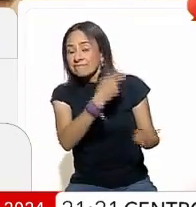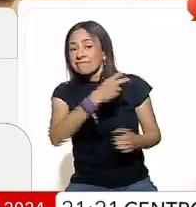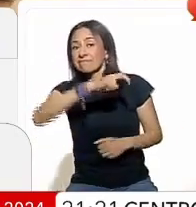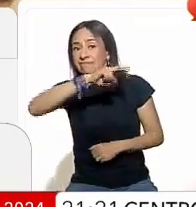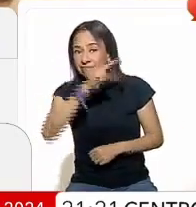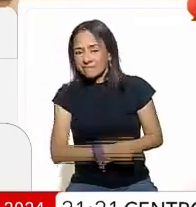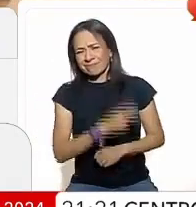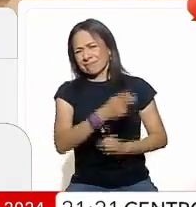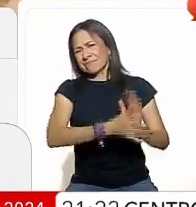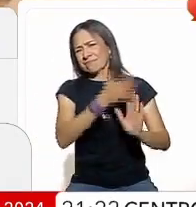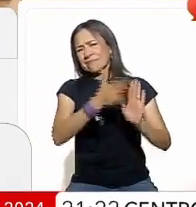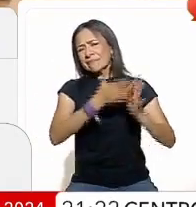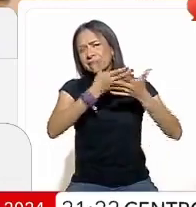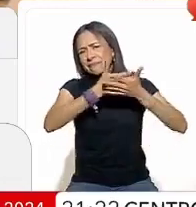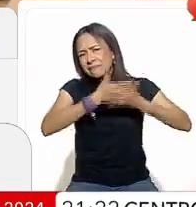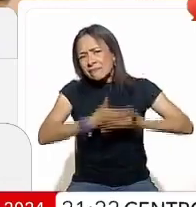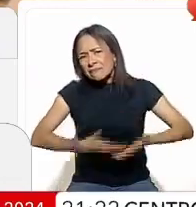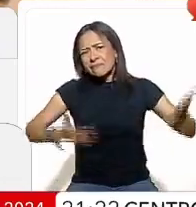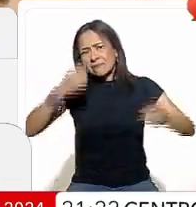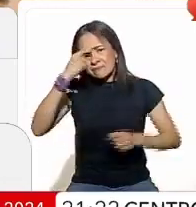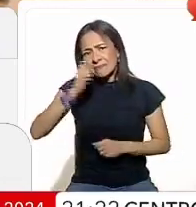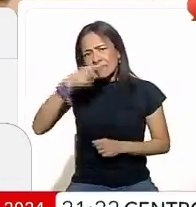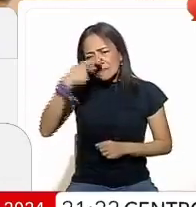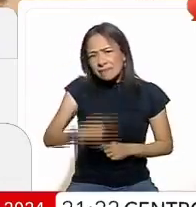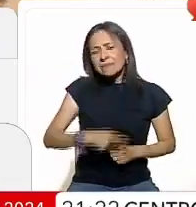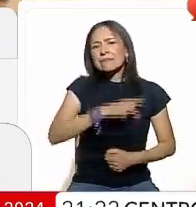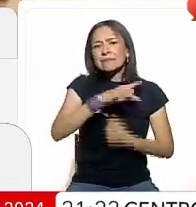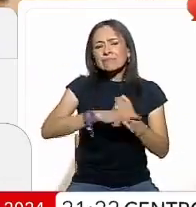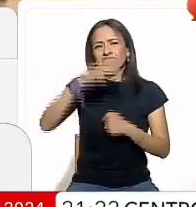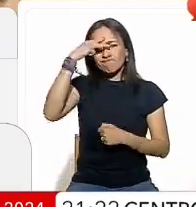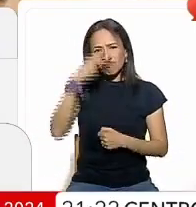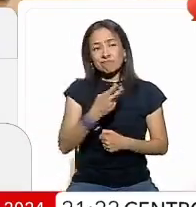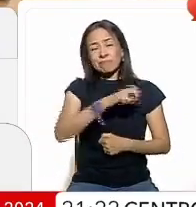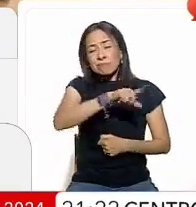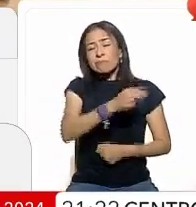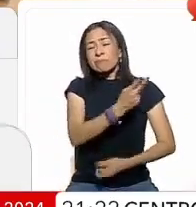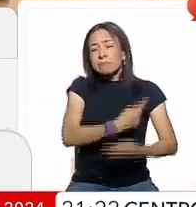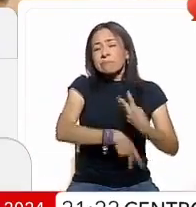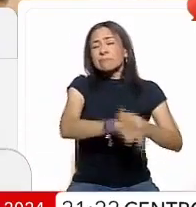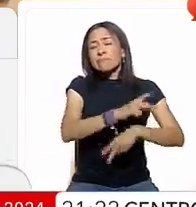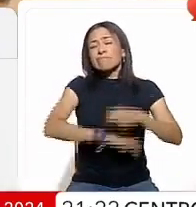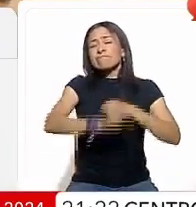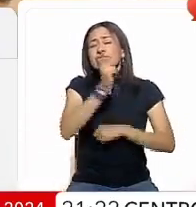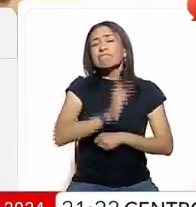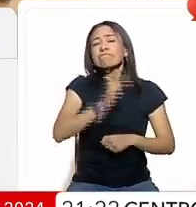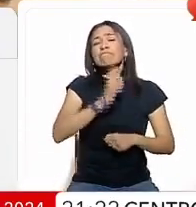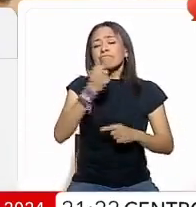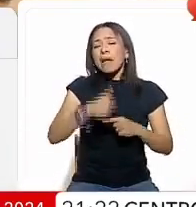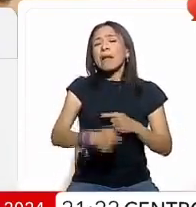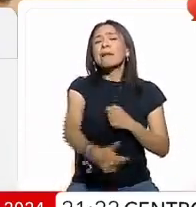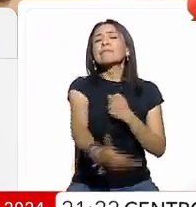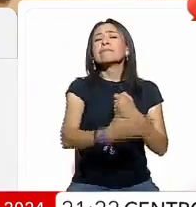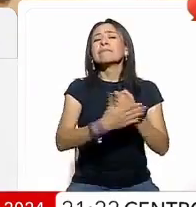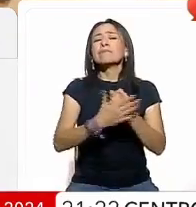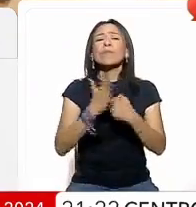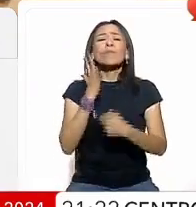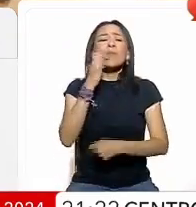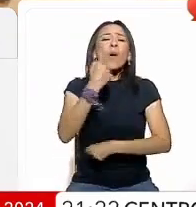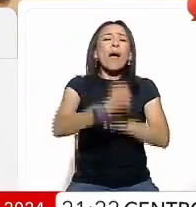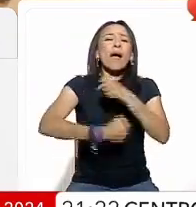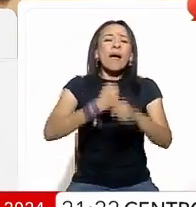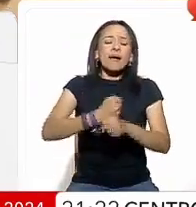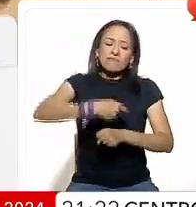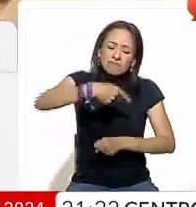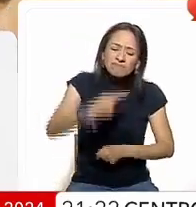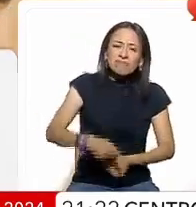para todo México que nos dará combustible las próximas décadas en nuestro país. Gobernadora